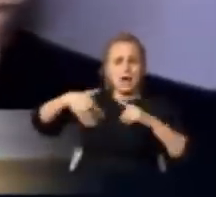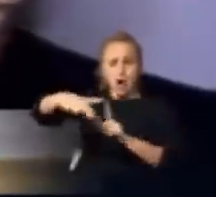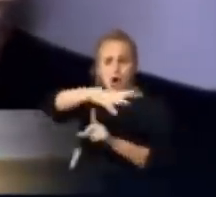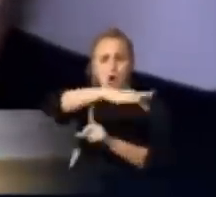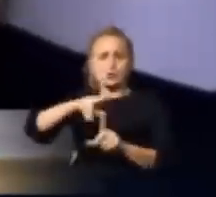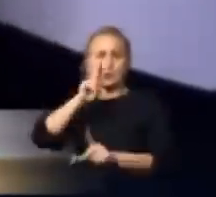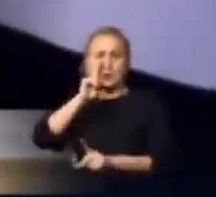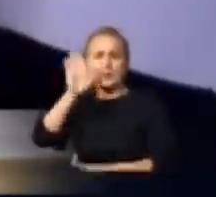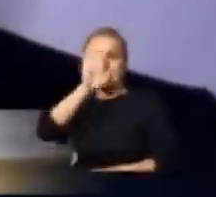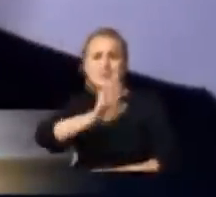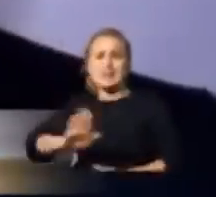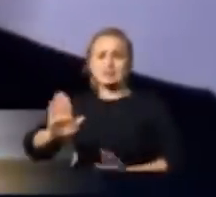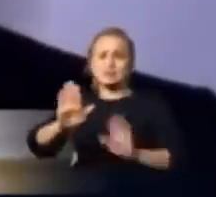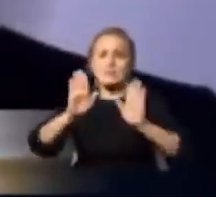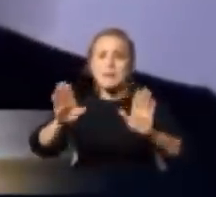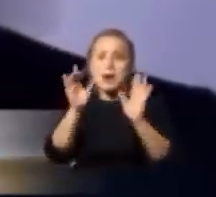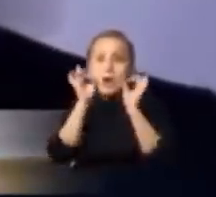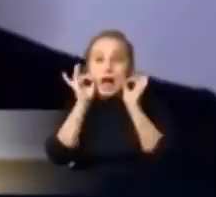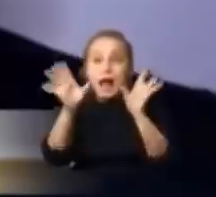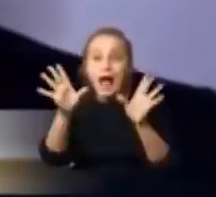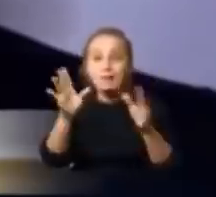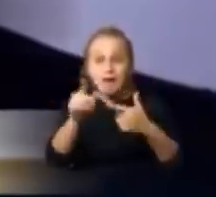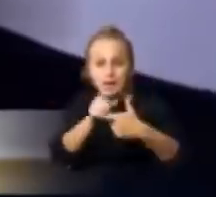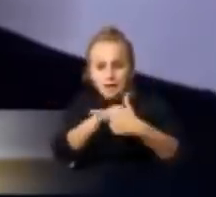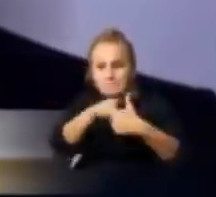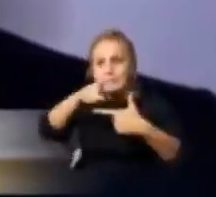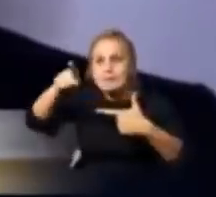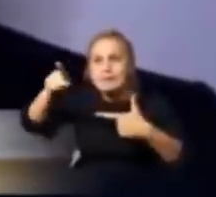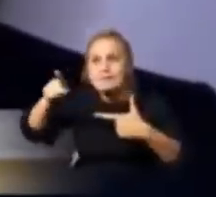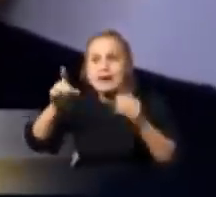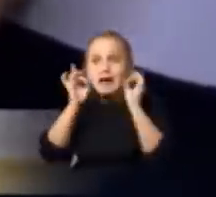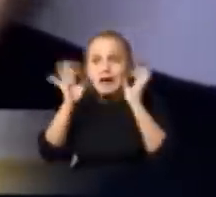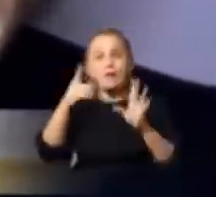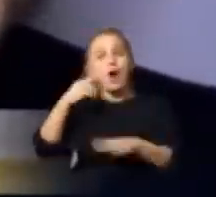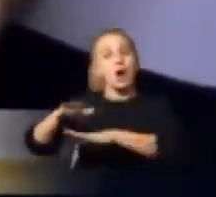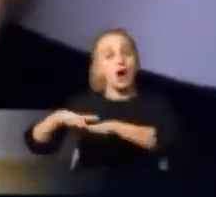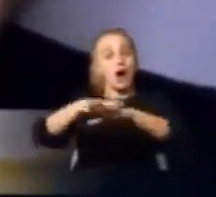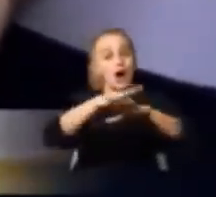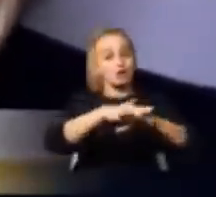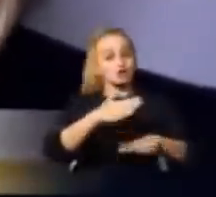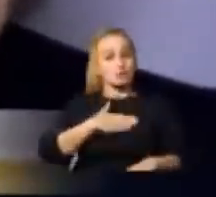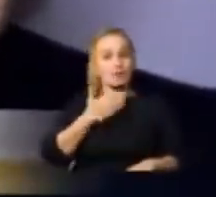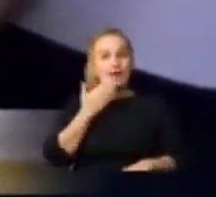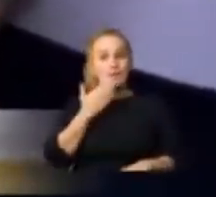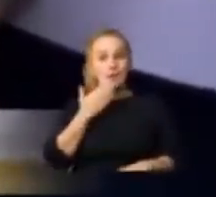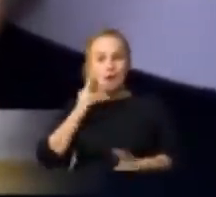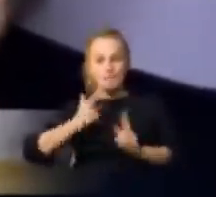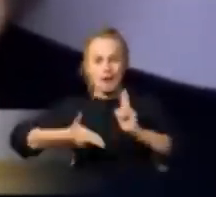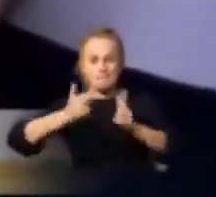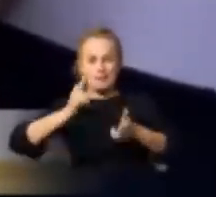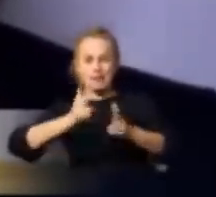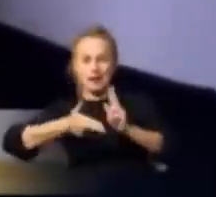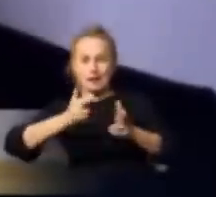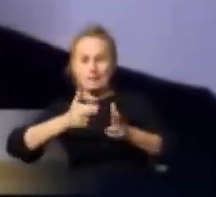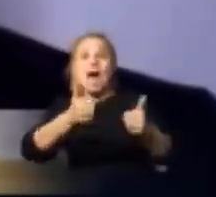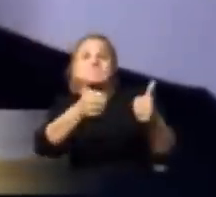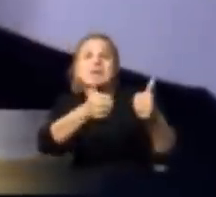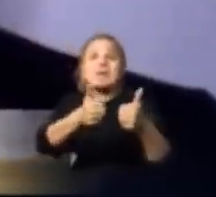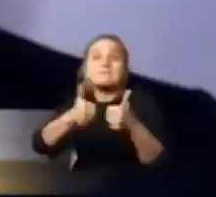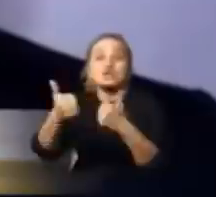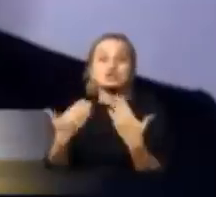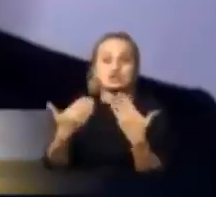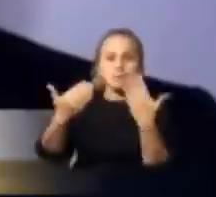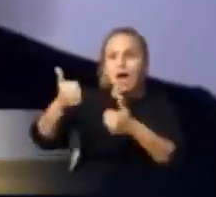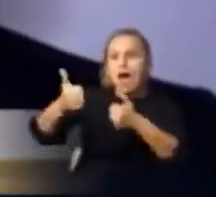paro es supremamente grande. Y hago una advertencia aquí. Yo no soy de los que crea que hay asesinatos buenos y asesinatos malos